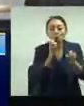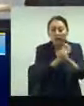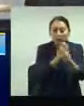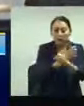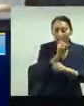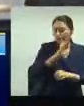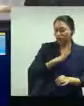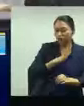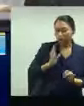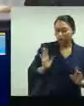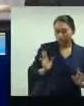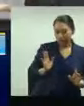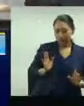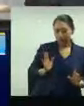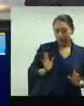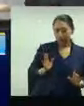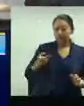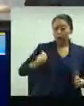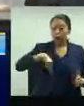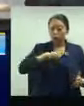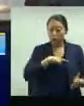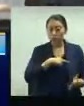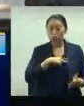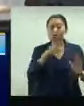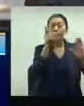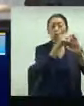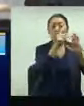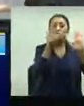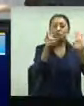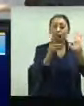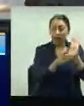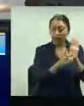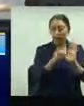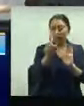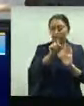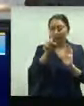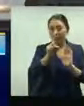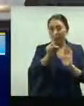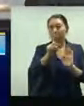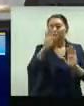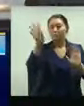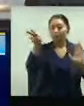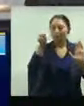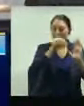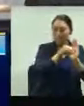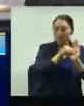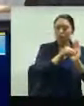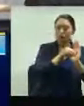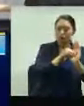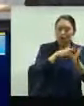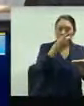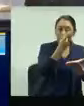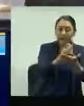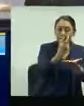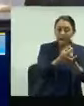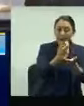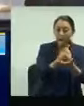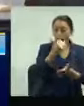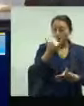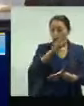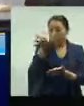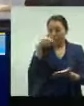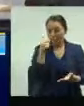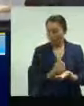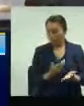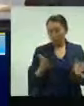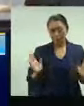presiones extras que nosotros en un decreto que no le pusimos el dinero para que pasara, lo hicimos. Y lo